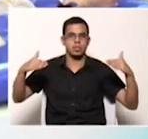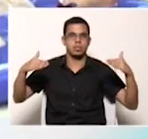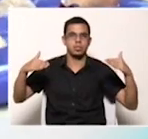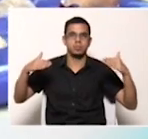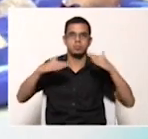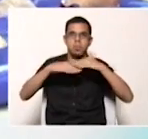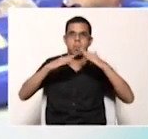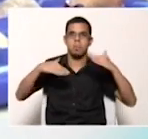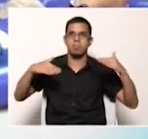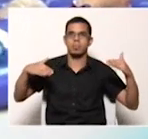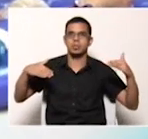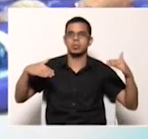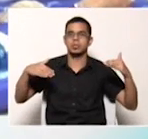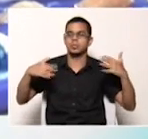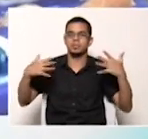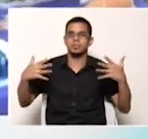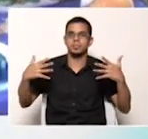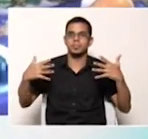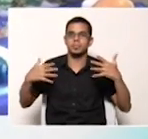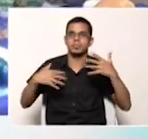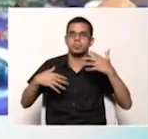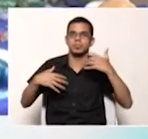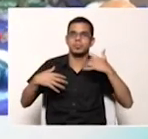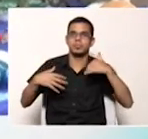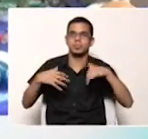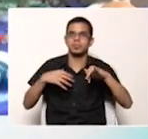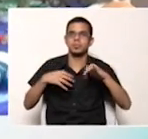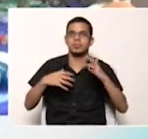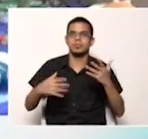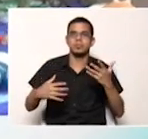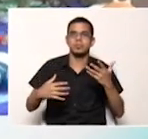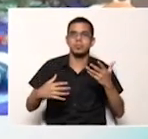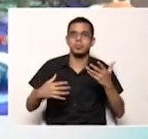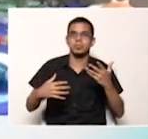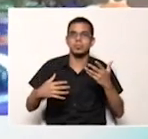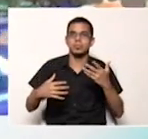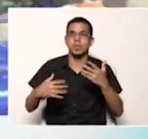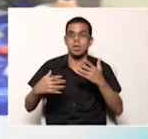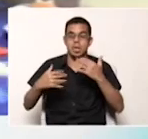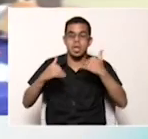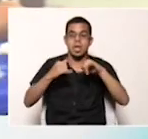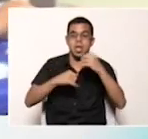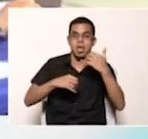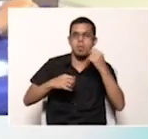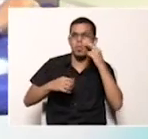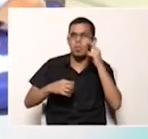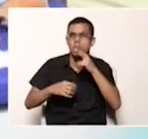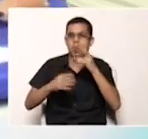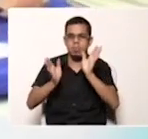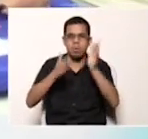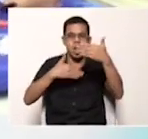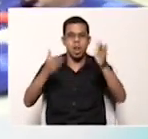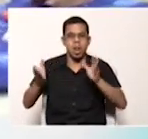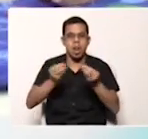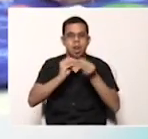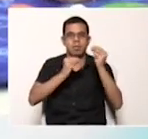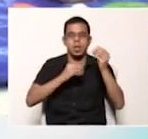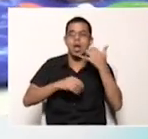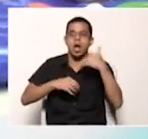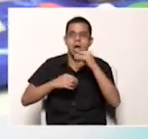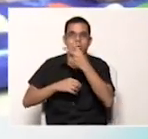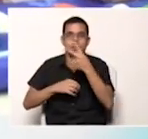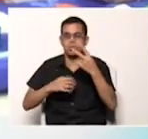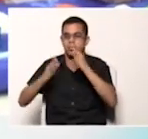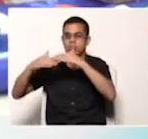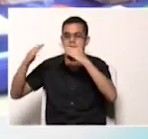mares y aquí podemos ver dos tipos de ecosistemas. Uno de tierra, donde están los animales, y uno